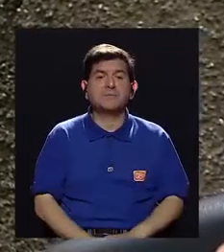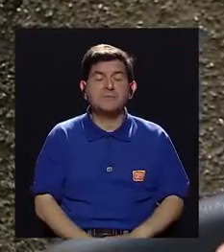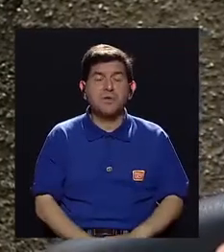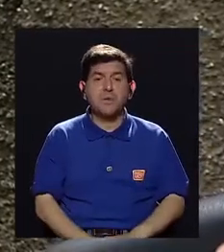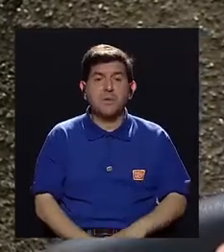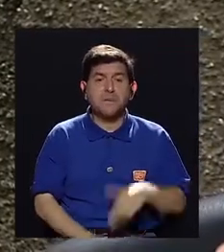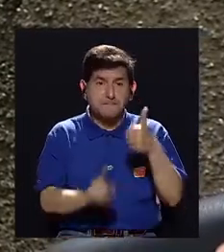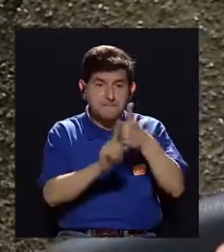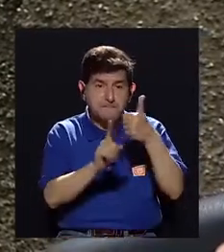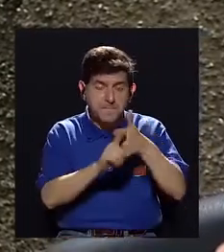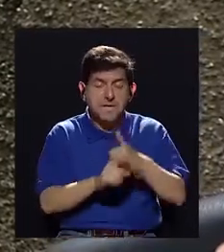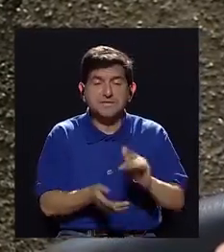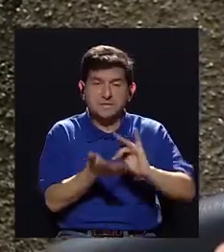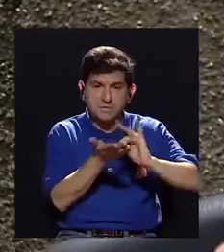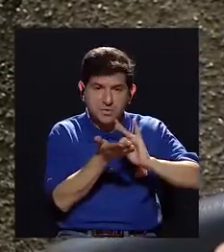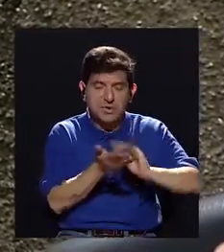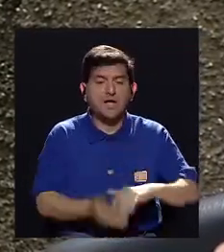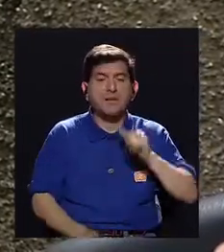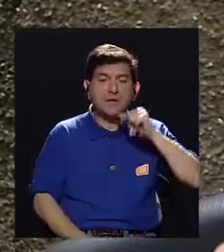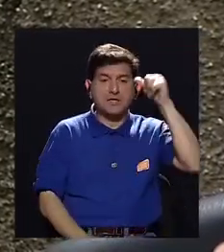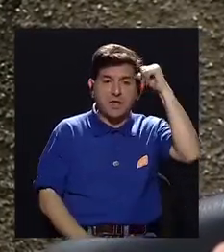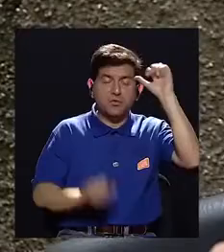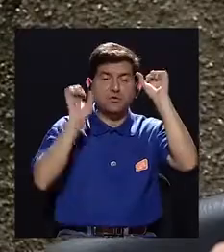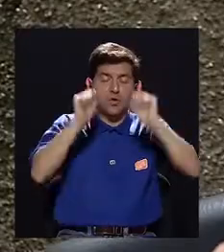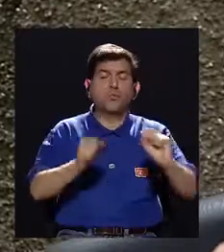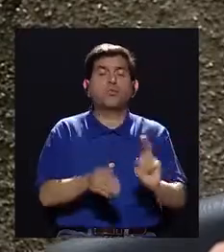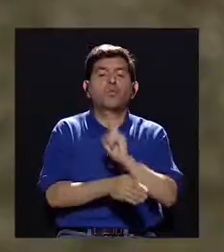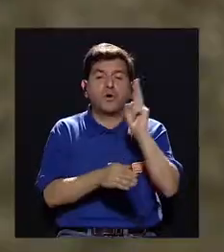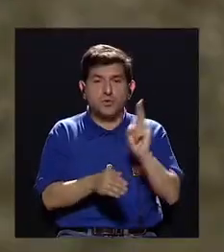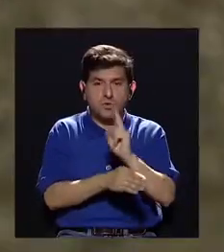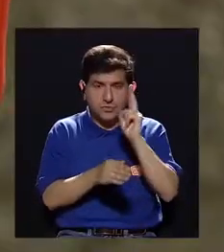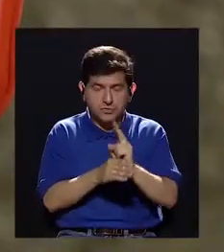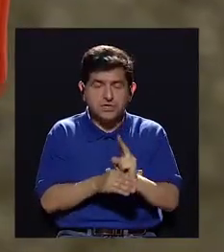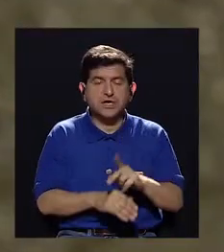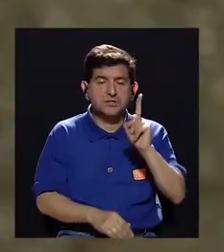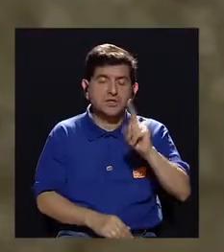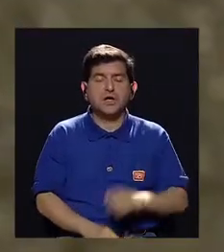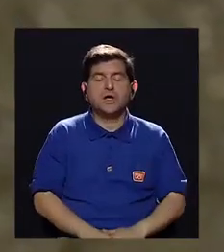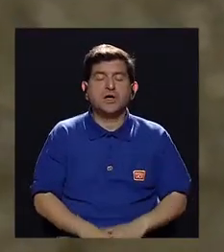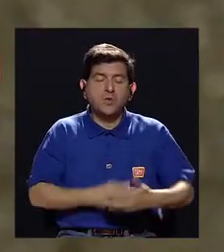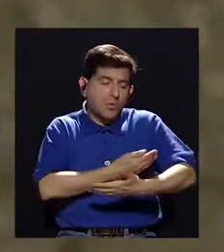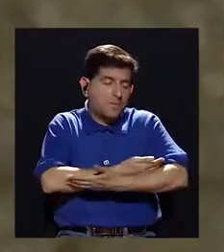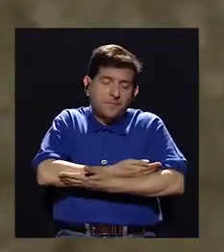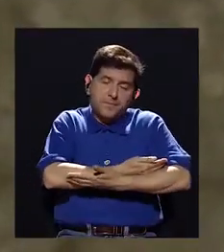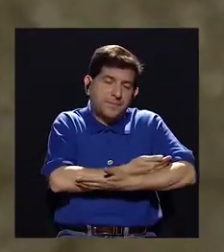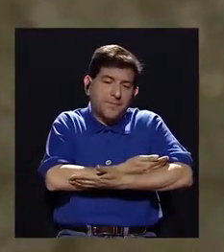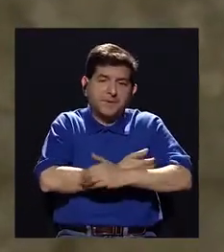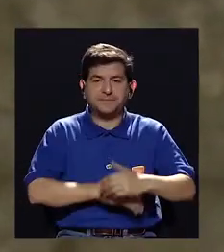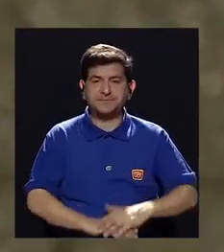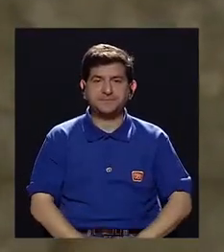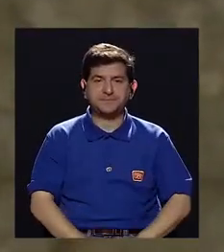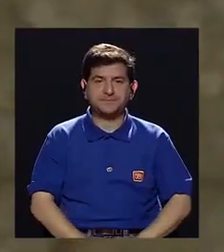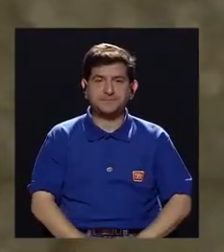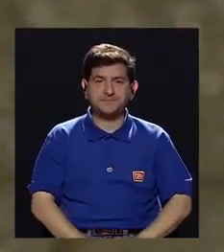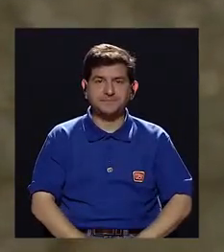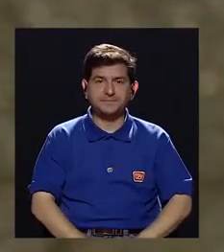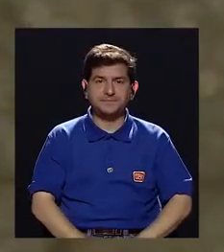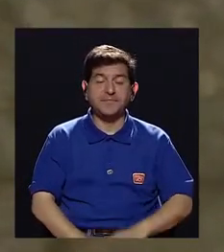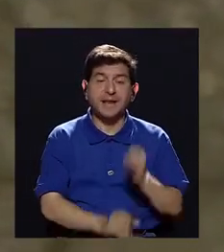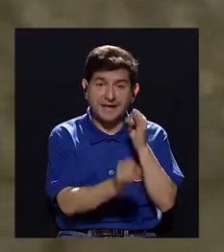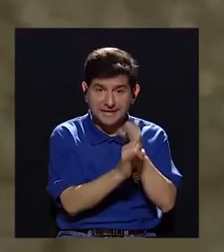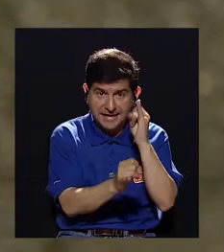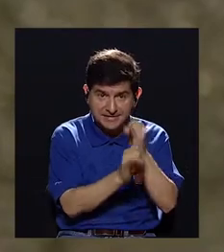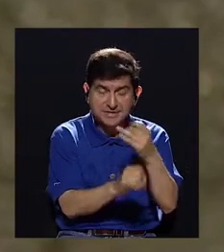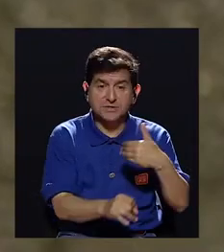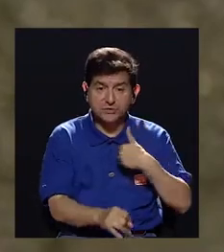que sea el mismo medicamento que se usa en un adulto pueda ser utilizado en un lactante, por ejemplo. Entonces,